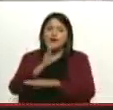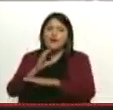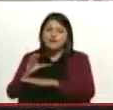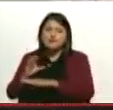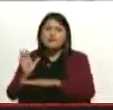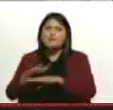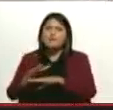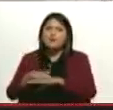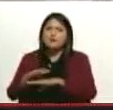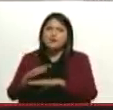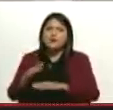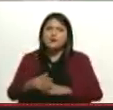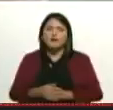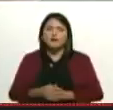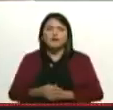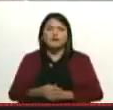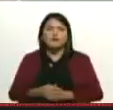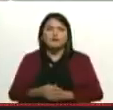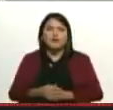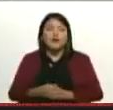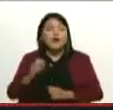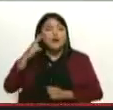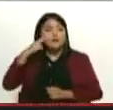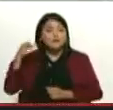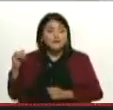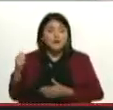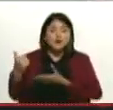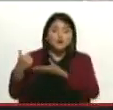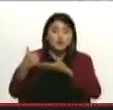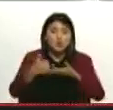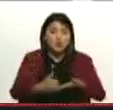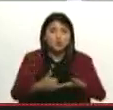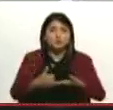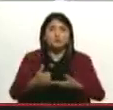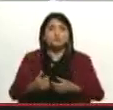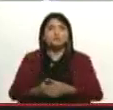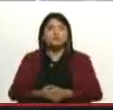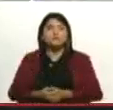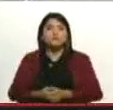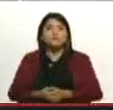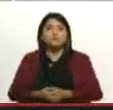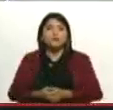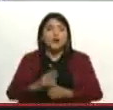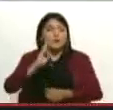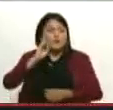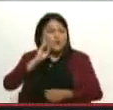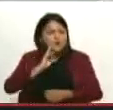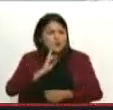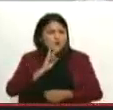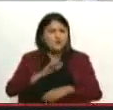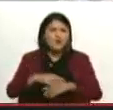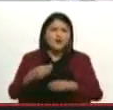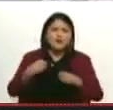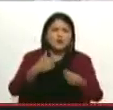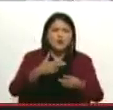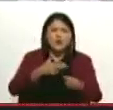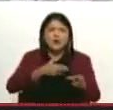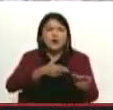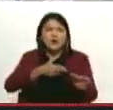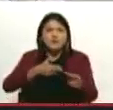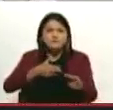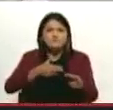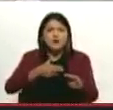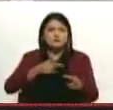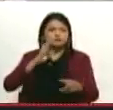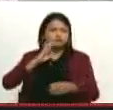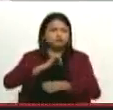la acogida que dio Haití el apoyo que dio petión a bolívar con armas con soldados